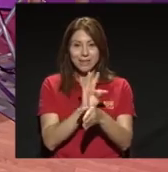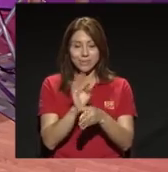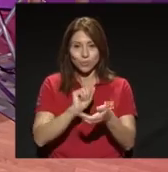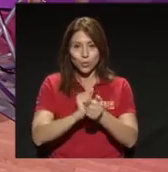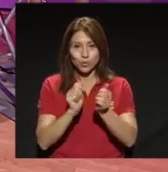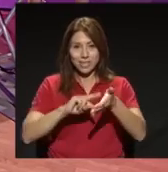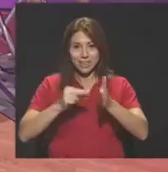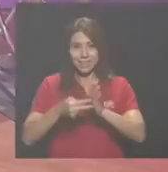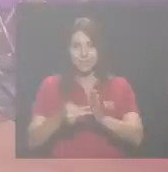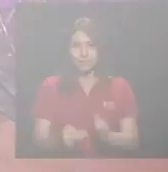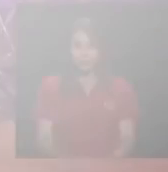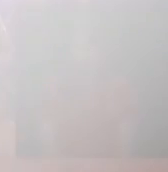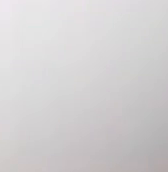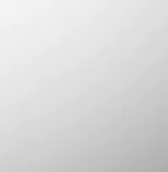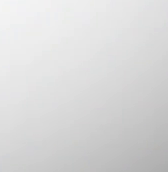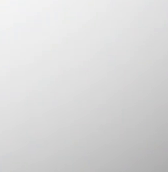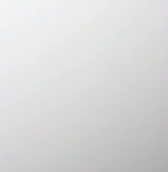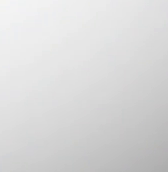con sentido